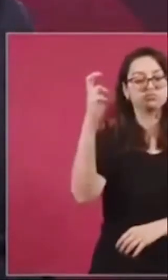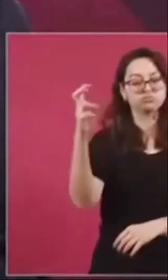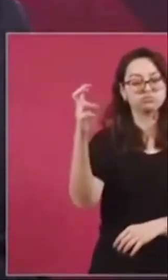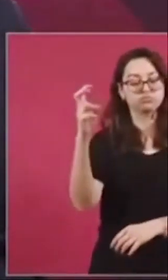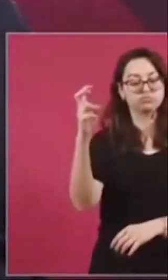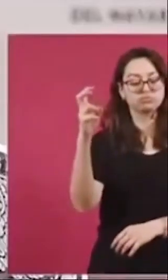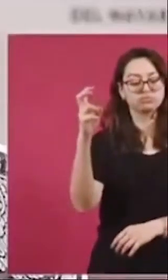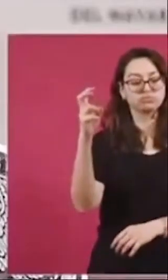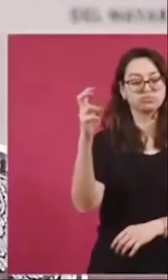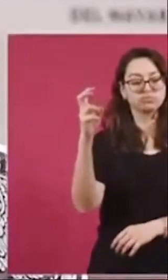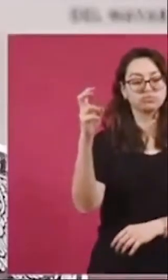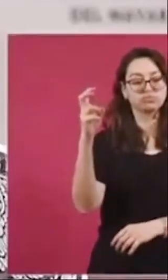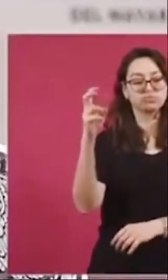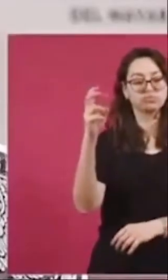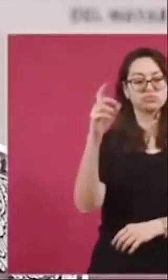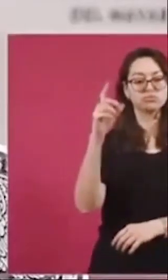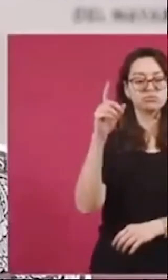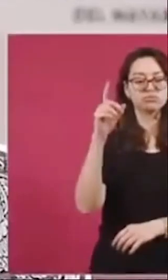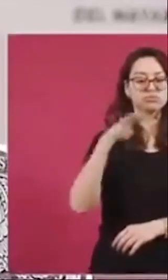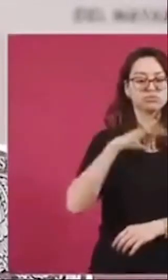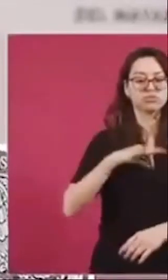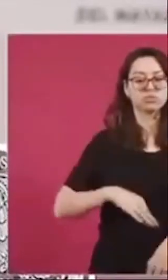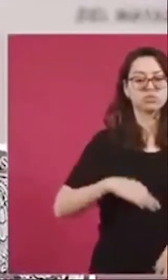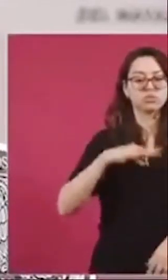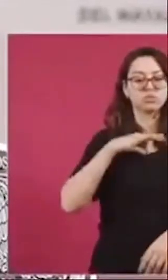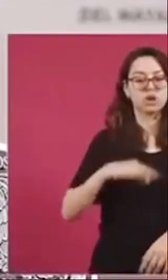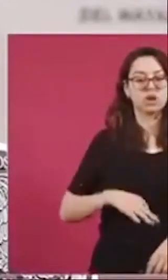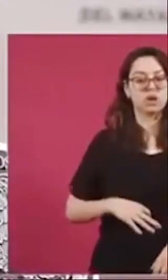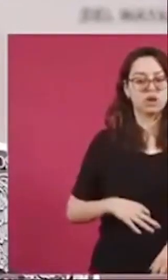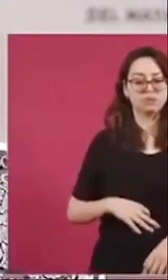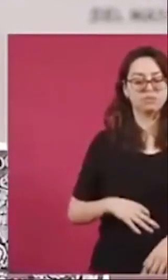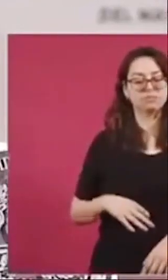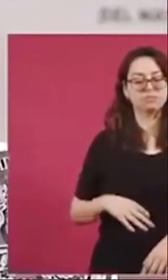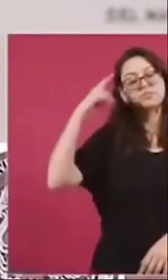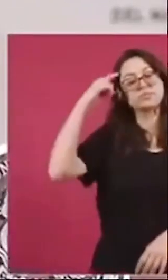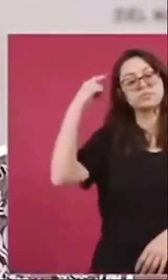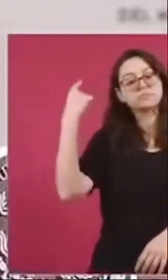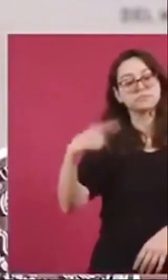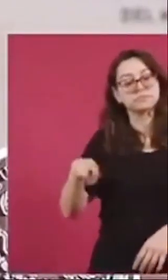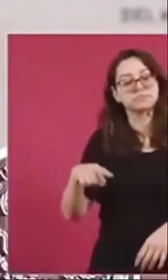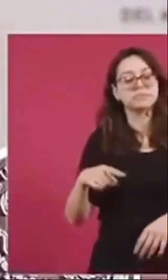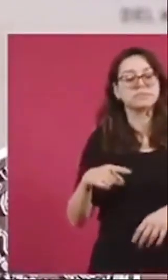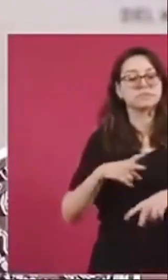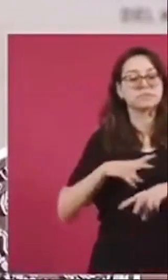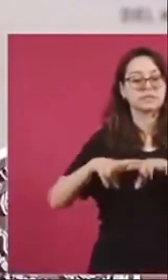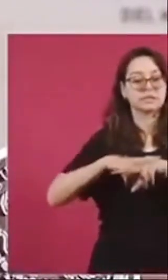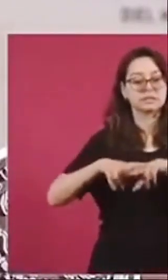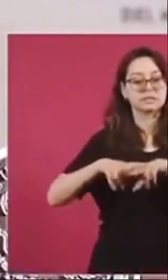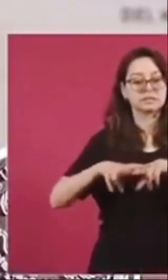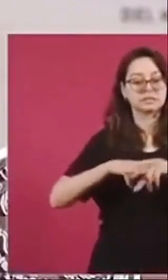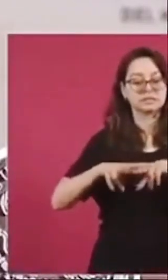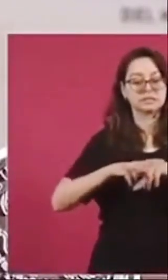dice, hay que seguir con la transformación y tal, ¿no? Y ahora se inventó esta, que me parece que es,